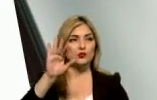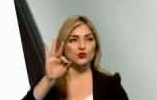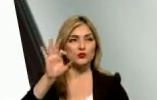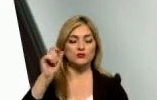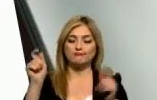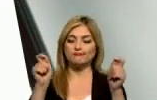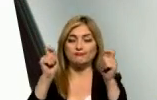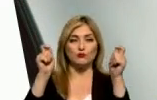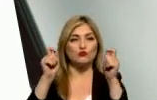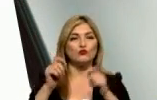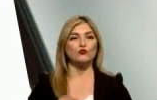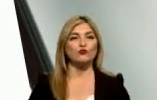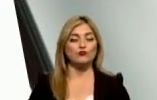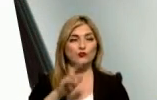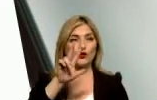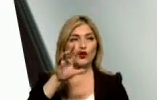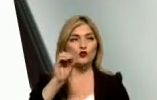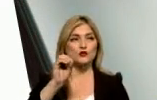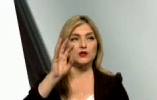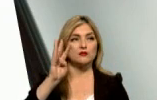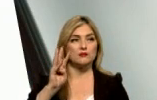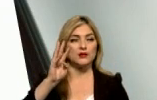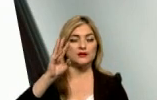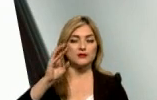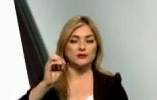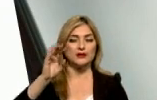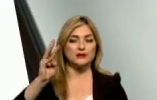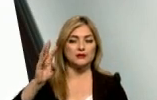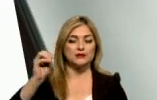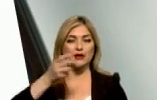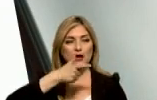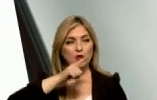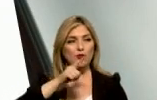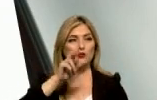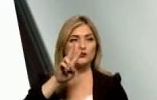en domicilios, 306.066 libadores y